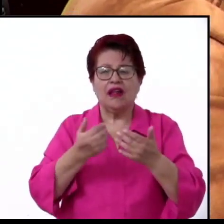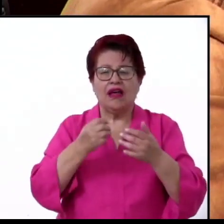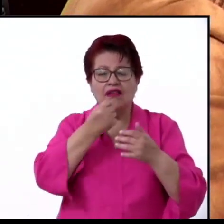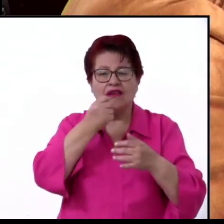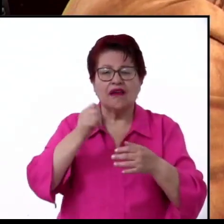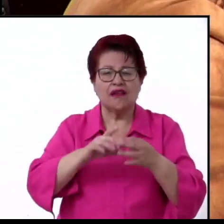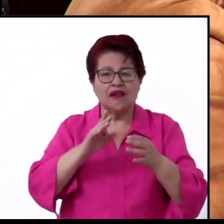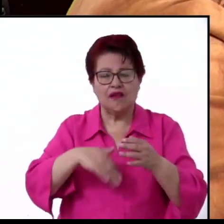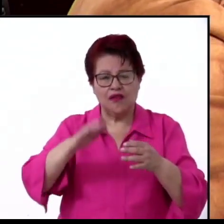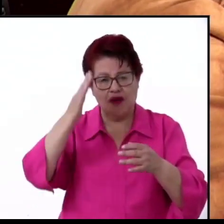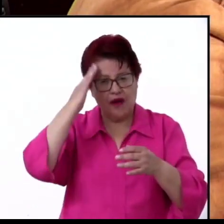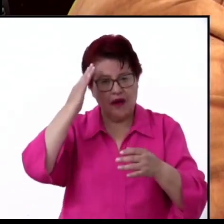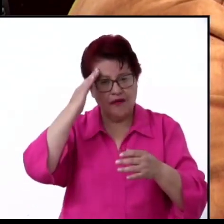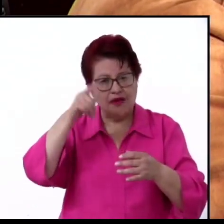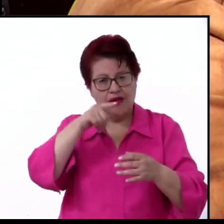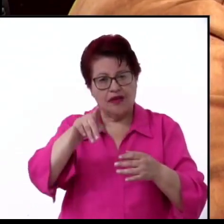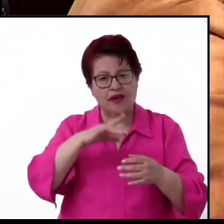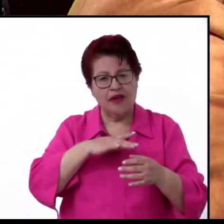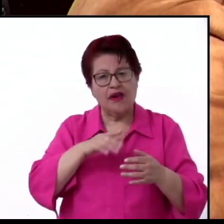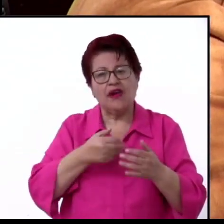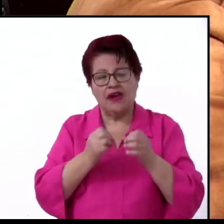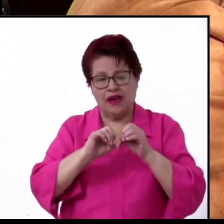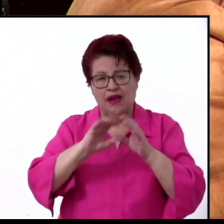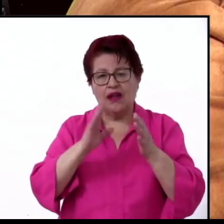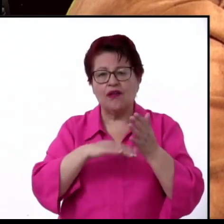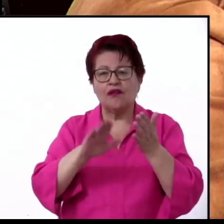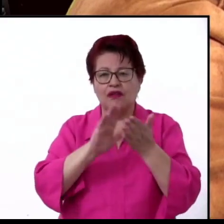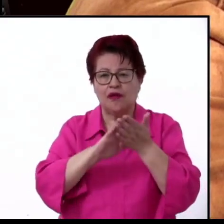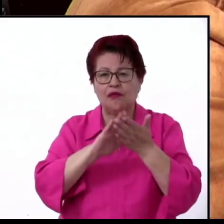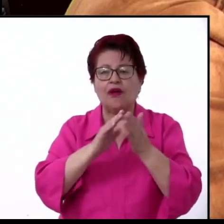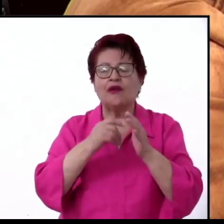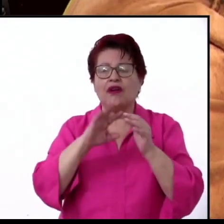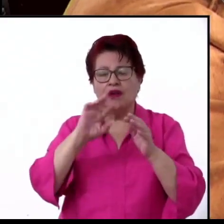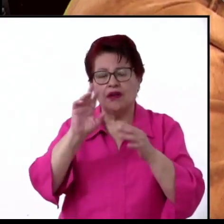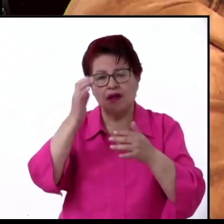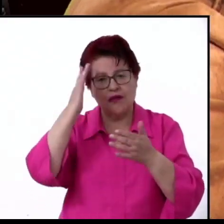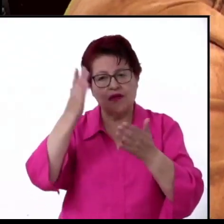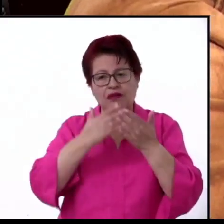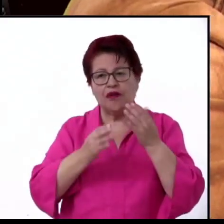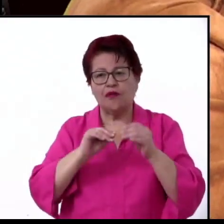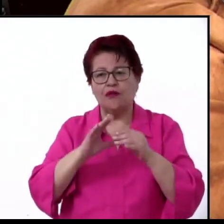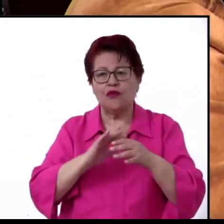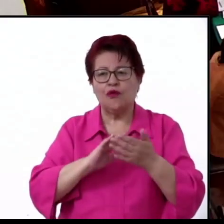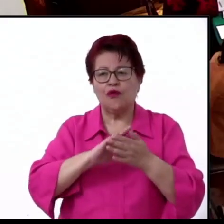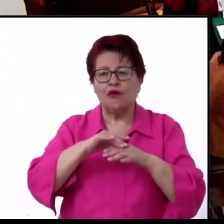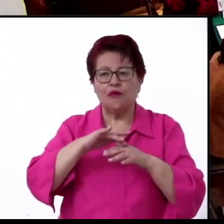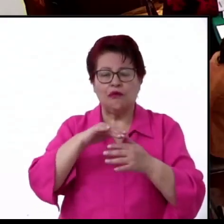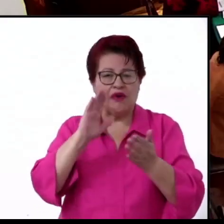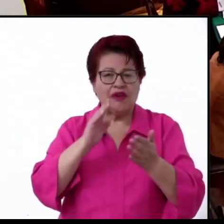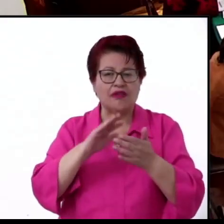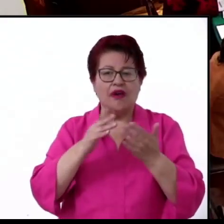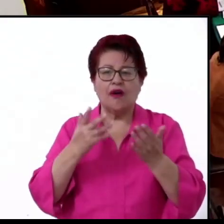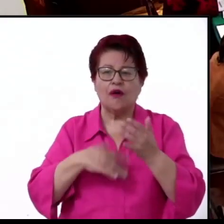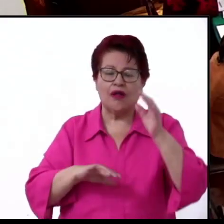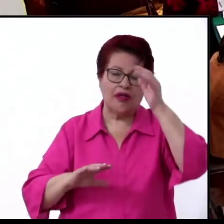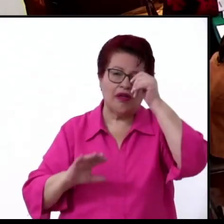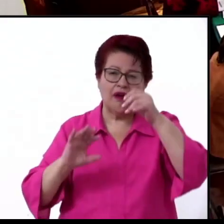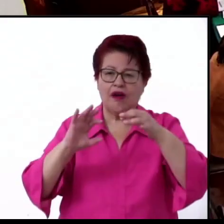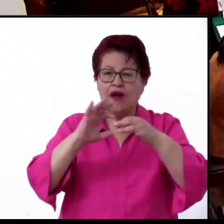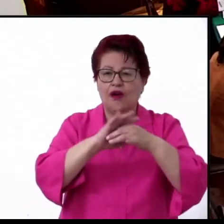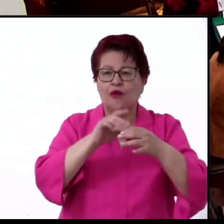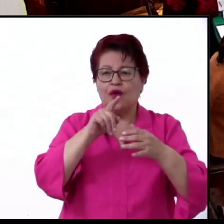usted encabeza y eso, por supuesto, se aplaude y se reconoce y muchísimo más cuando le toca coincidir